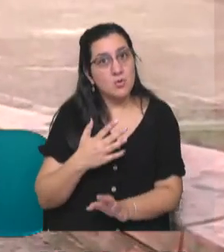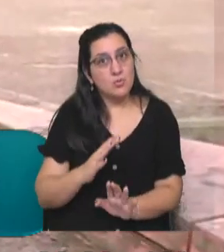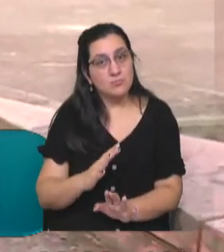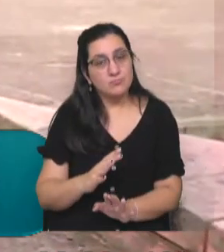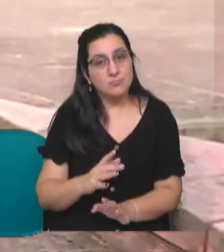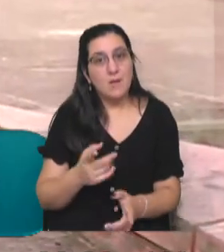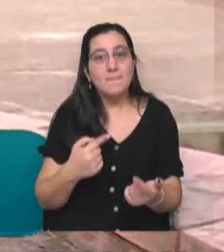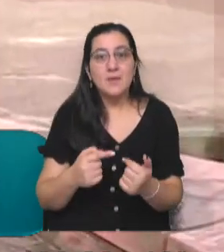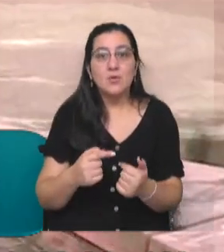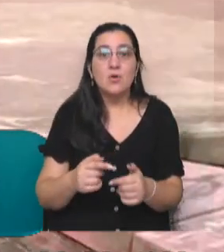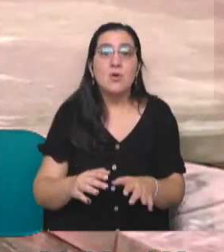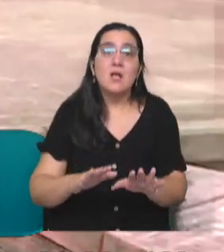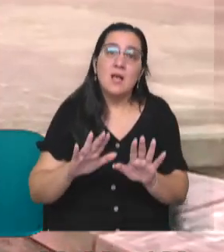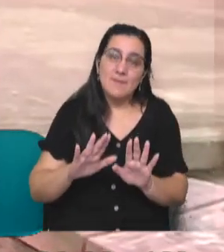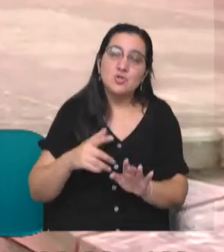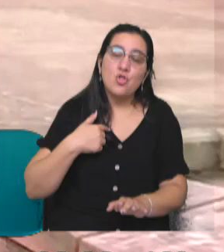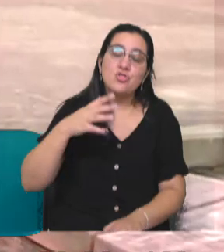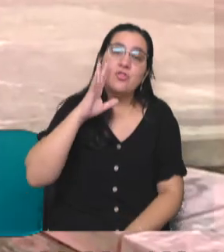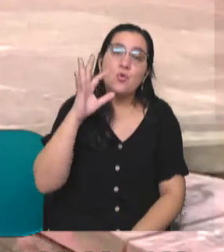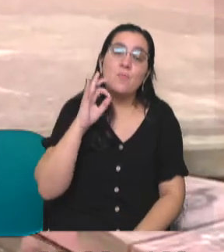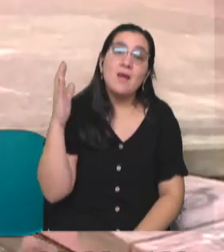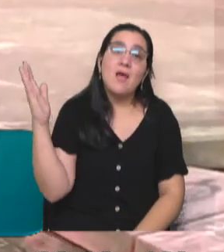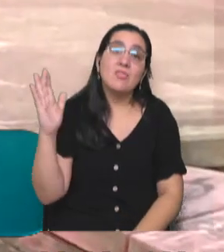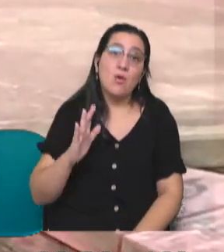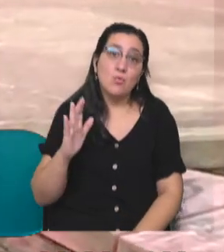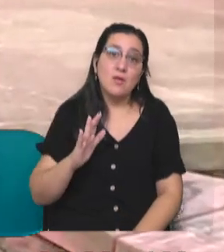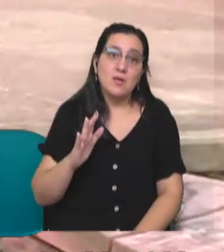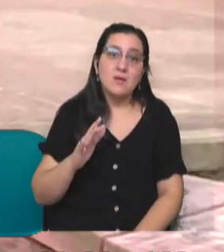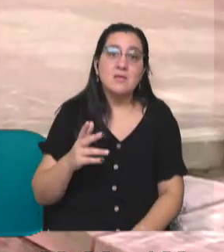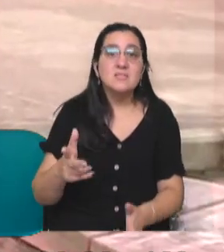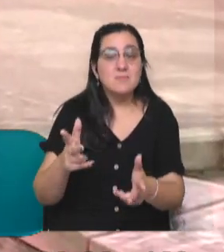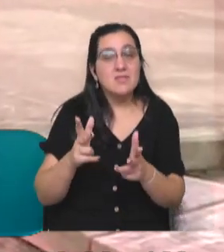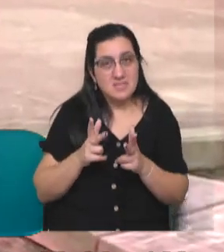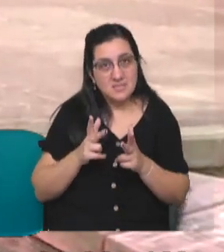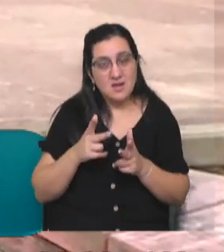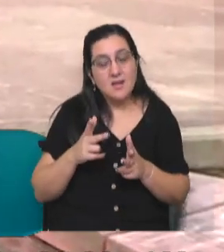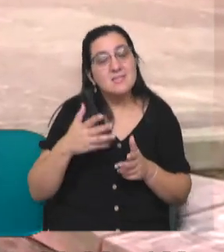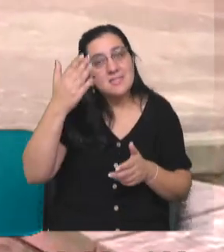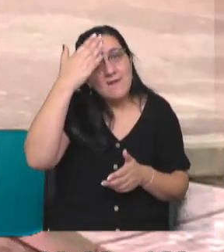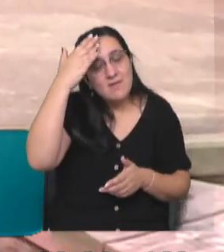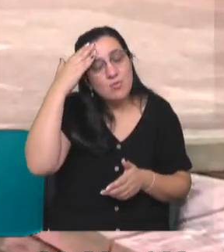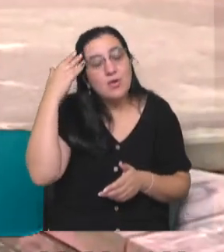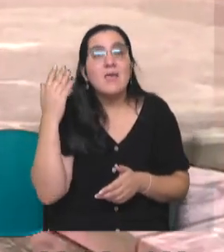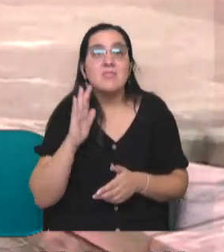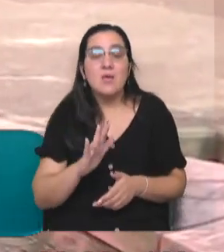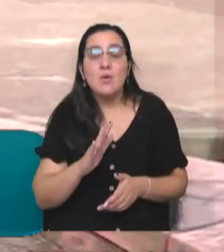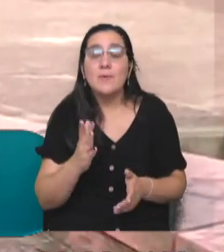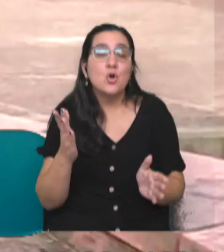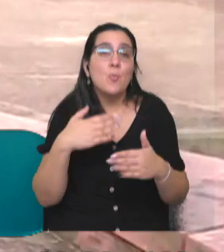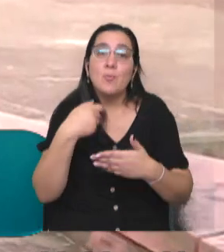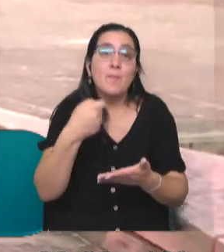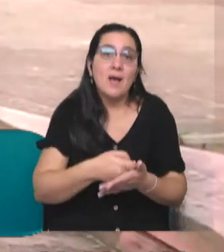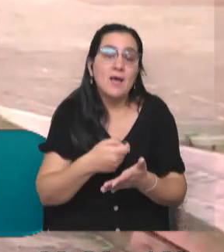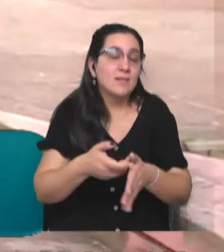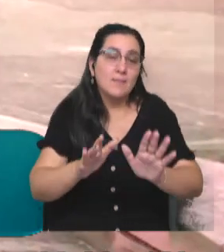pero sería capaz de perdonar esa deuda siempre y cuando, amiga, mira, sabemos que te debemos este dinero, no te lo vamos a poder pagar y no pasa nada,